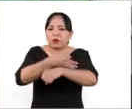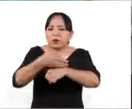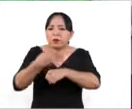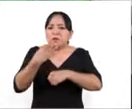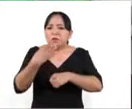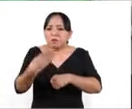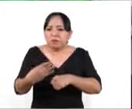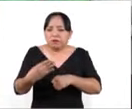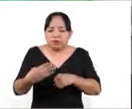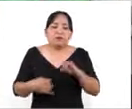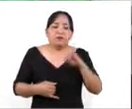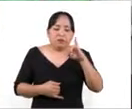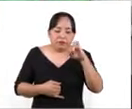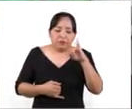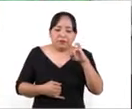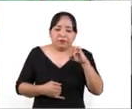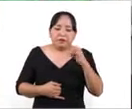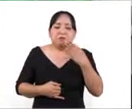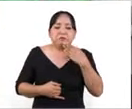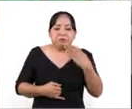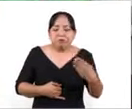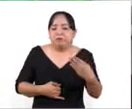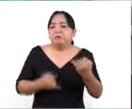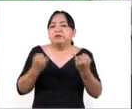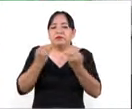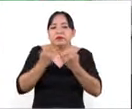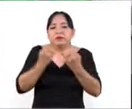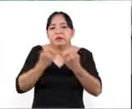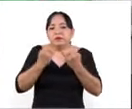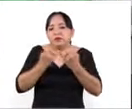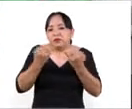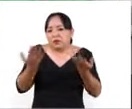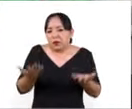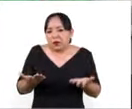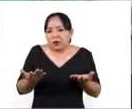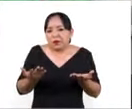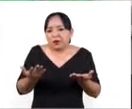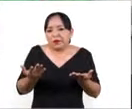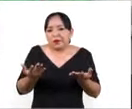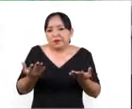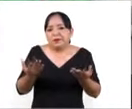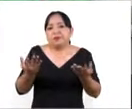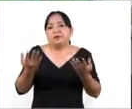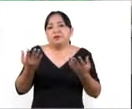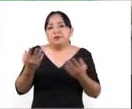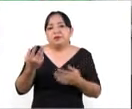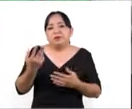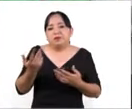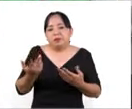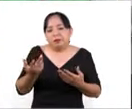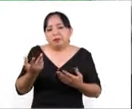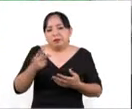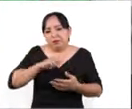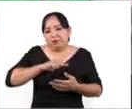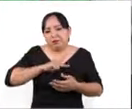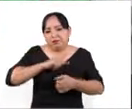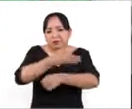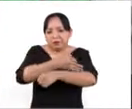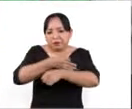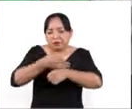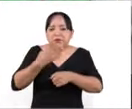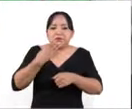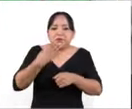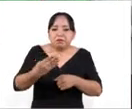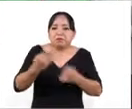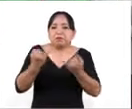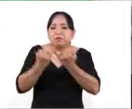los familiares, sino de manera personal, sino por supuesto está bien la ciudadanía. Lo